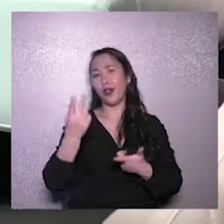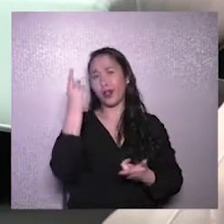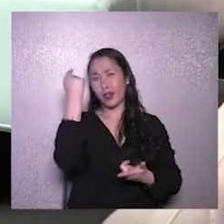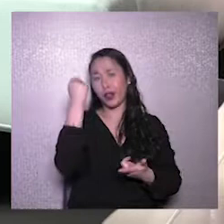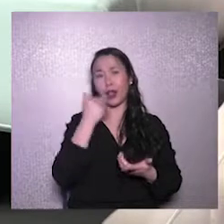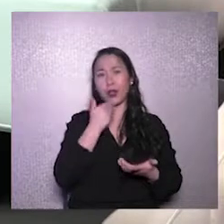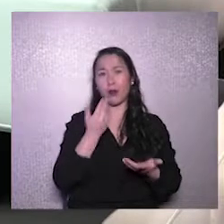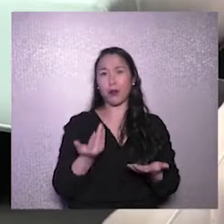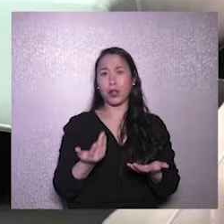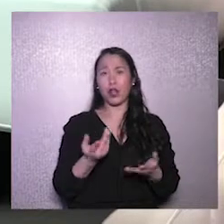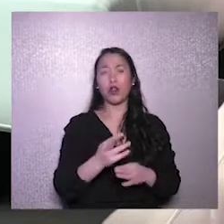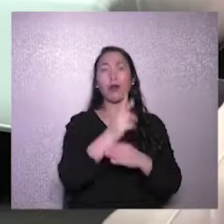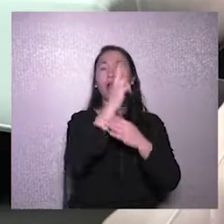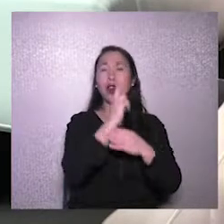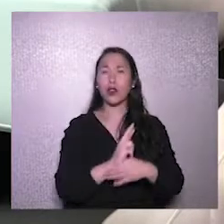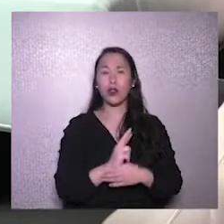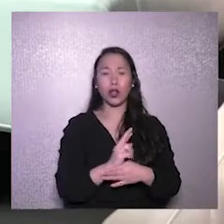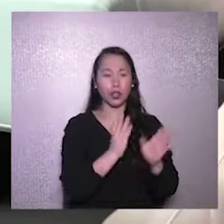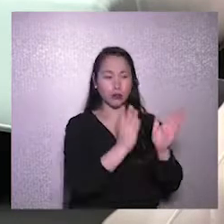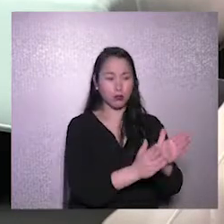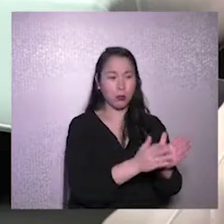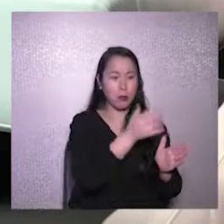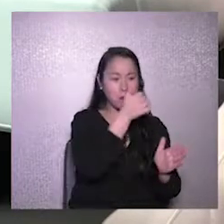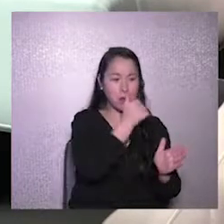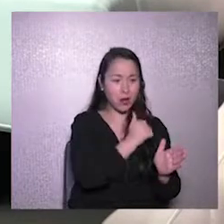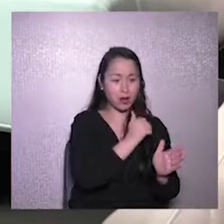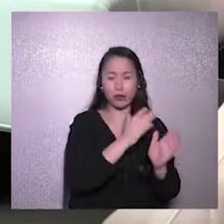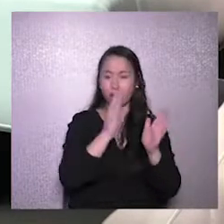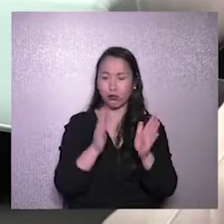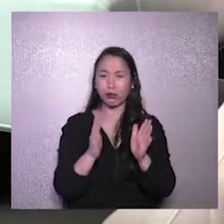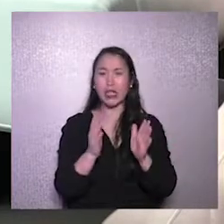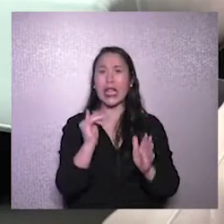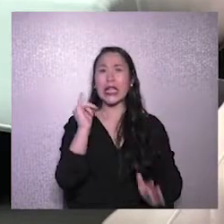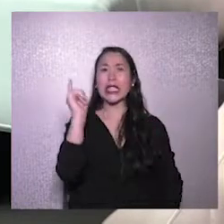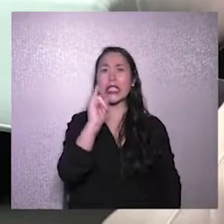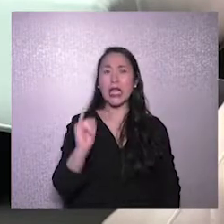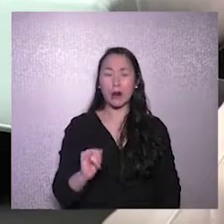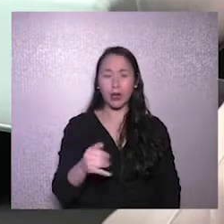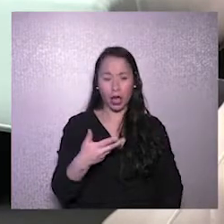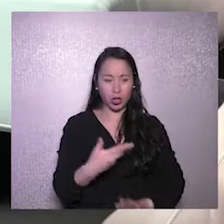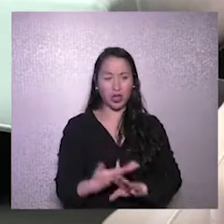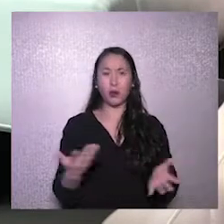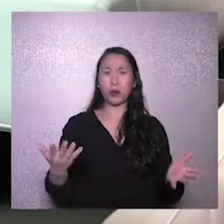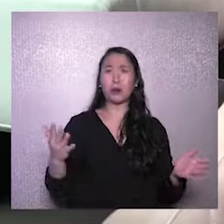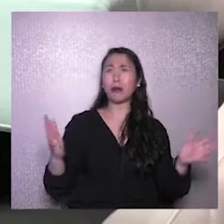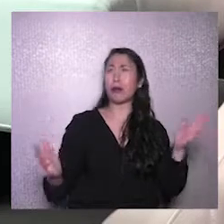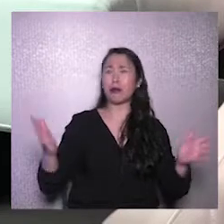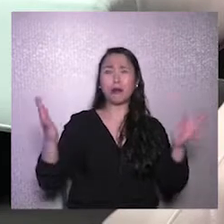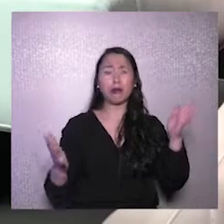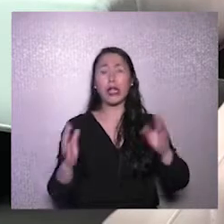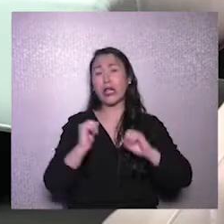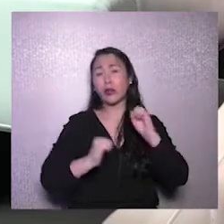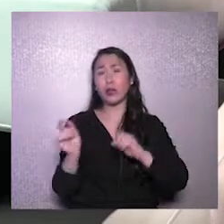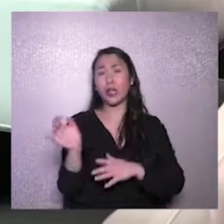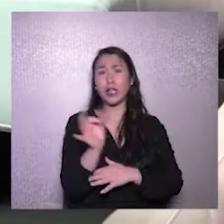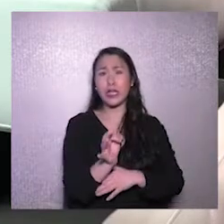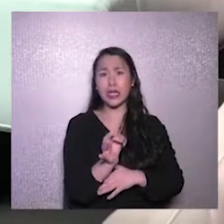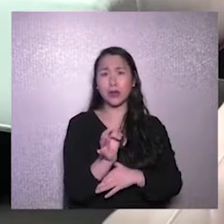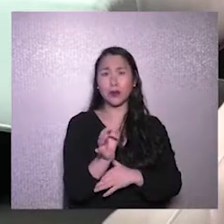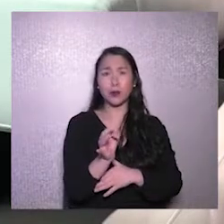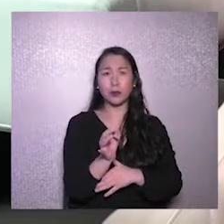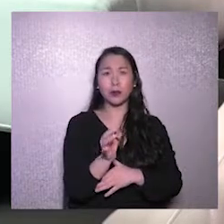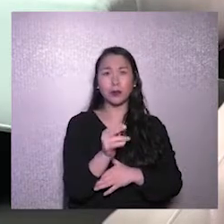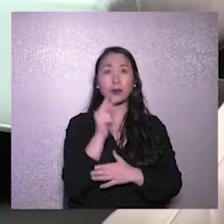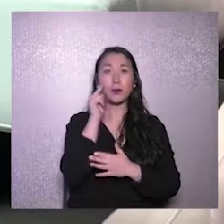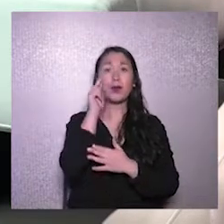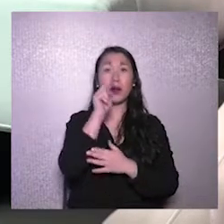así, el rol del sector privado, el rol de la ISAPRE, que están hoy en una suerte de limbo, dicen en la industria, ¿cierto? Que han